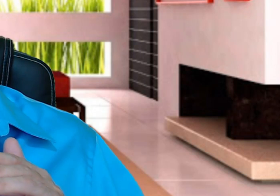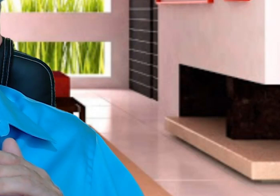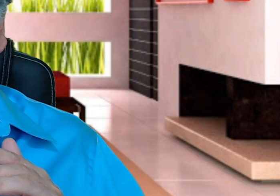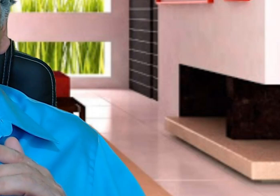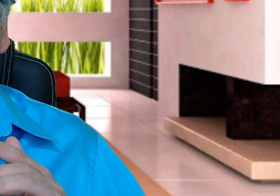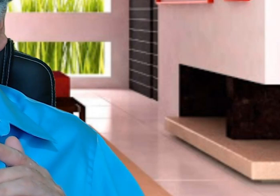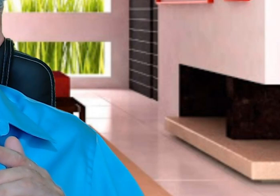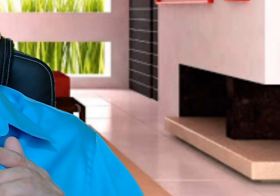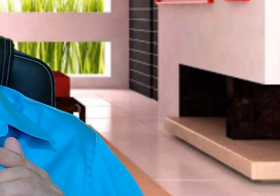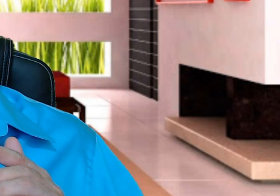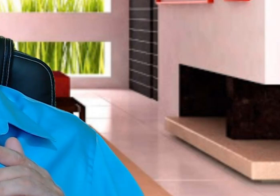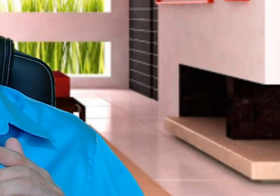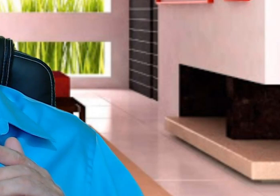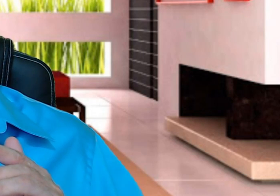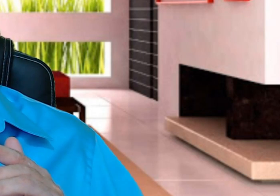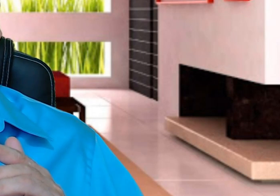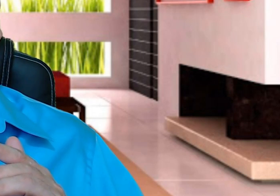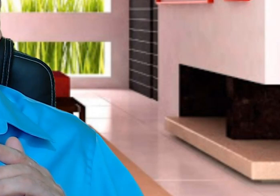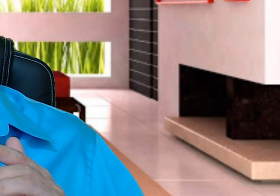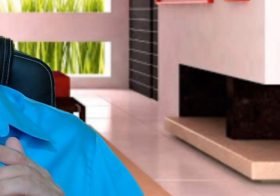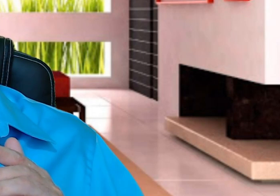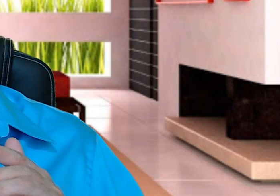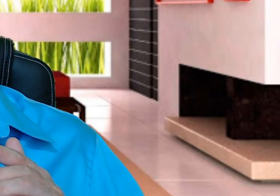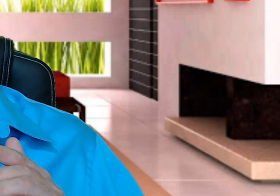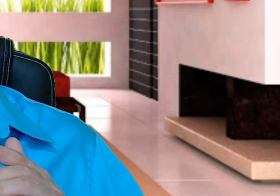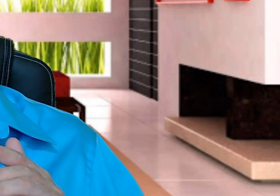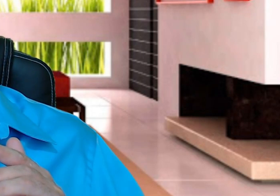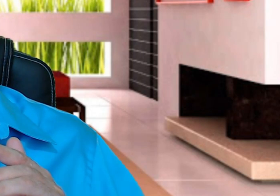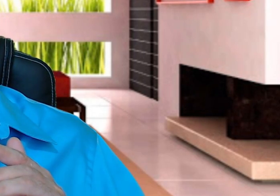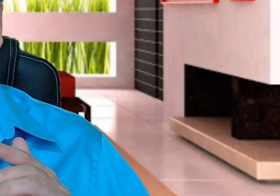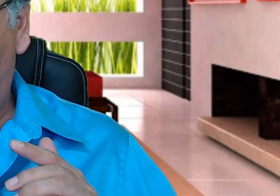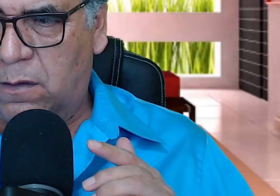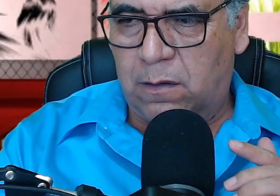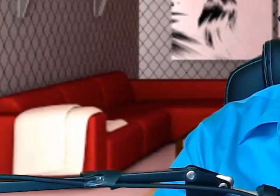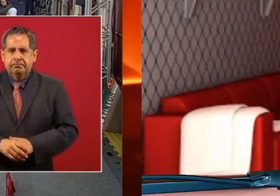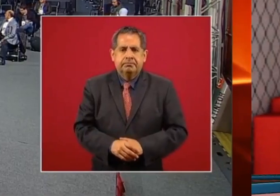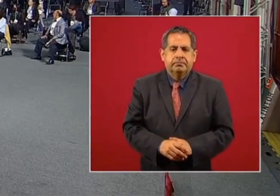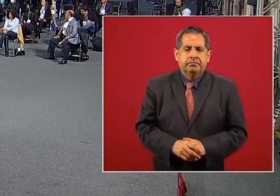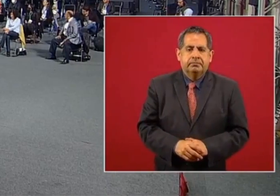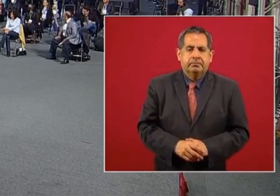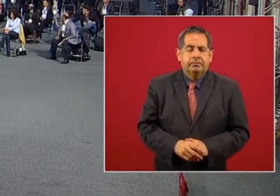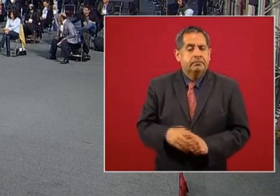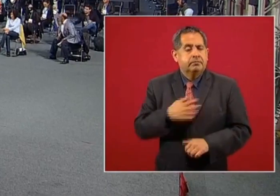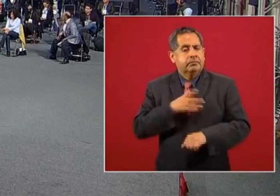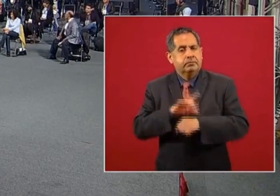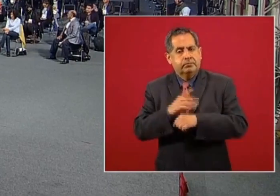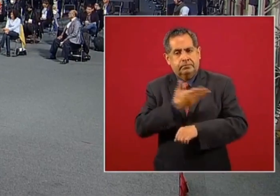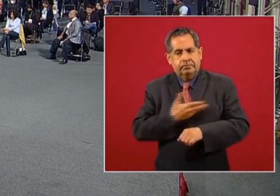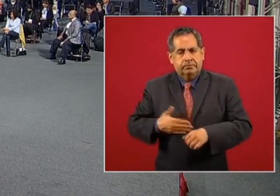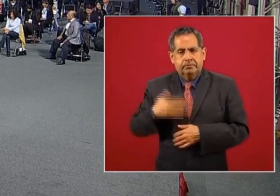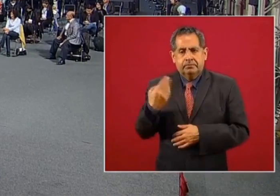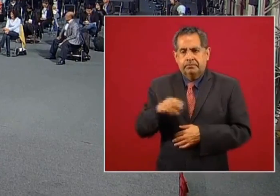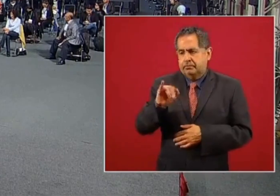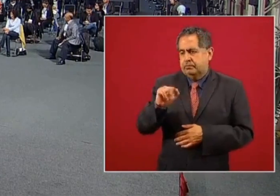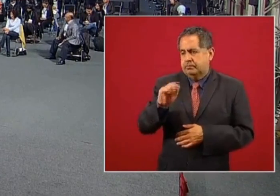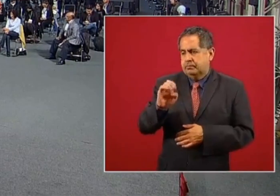amigos y amigas, para que veamos qué responde el presidente López Obrador. Buenos días, presidente. Isabela